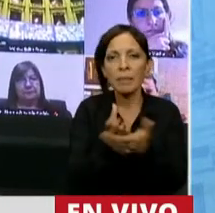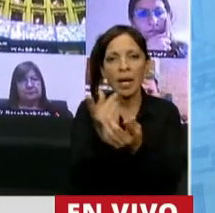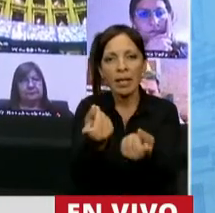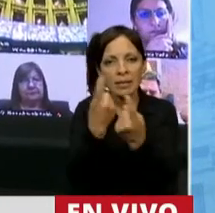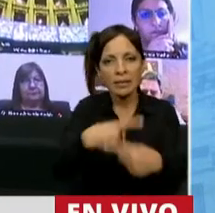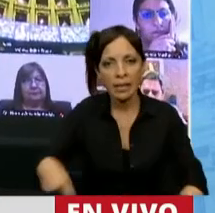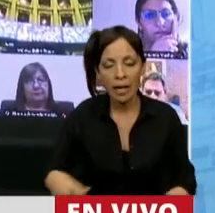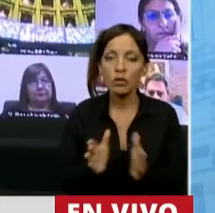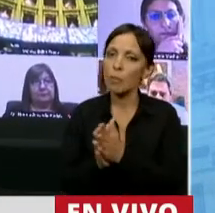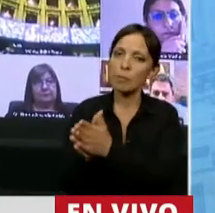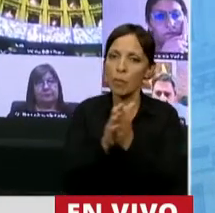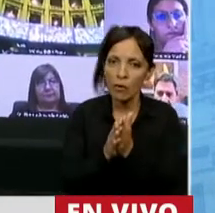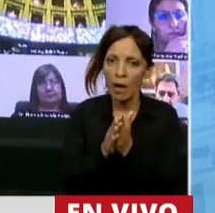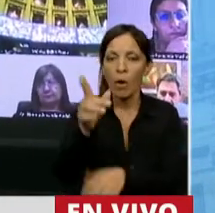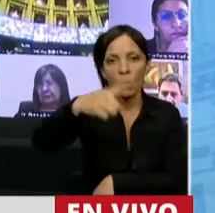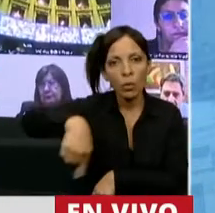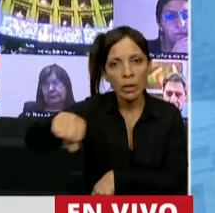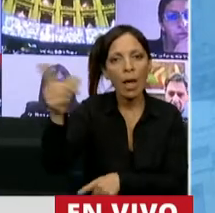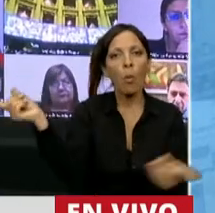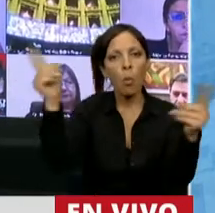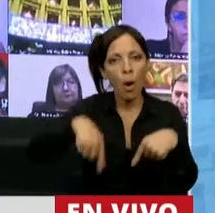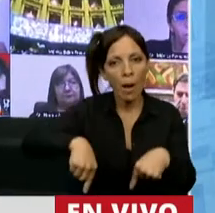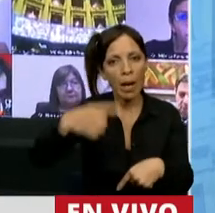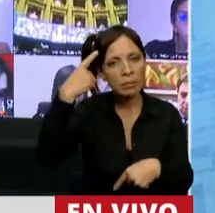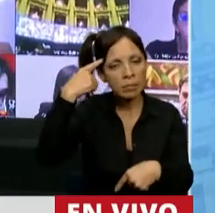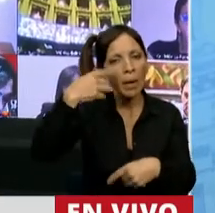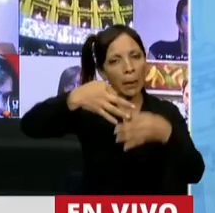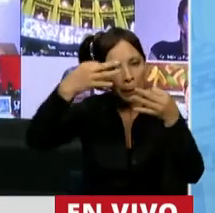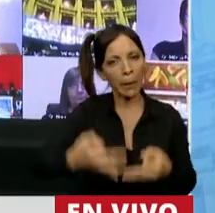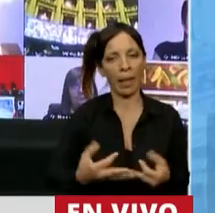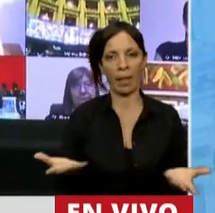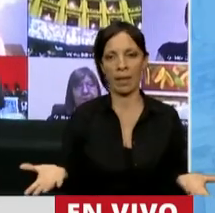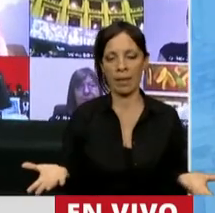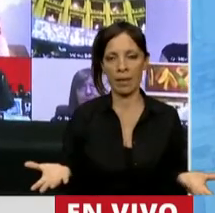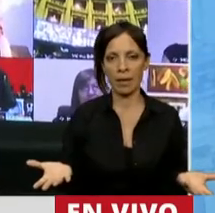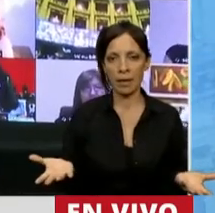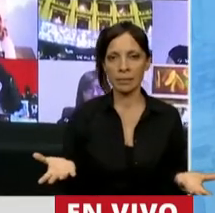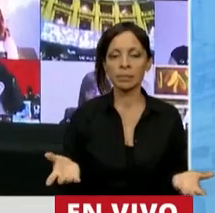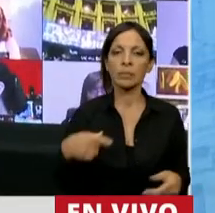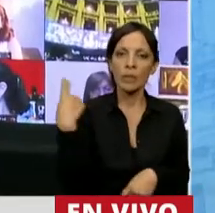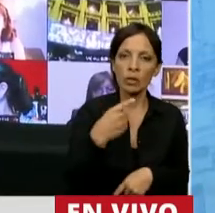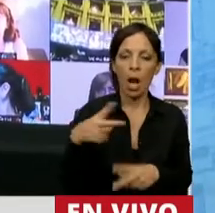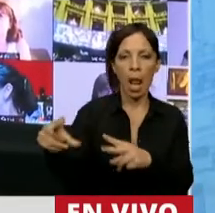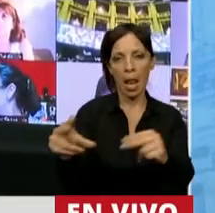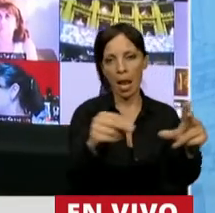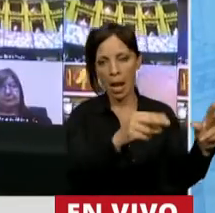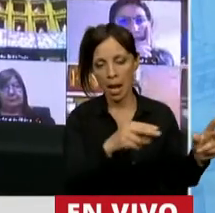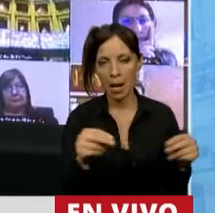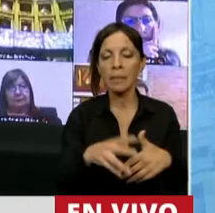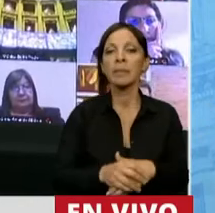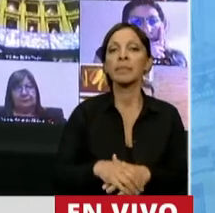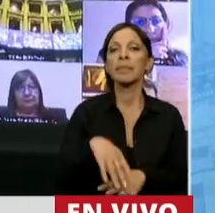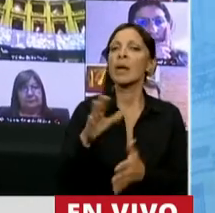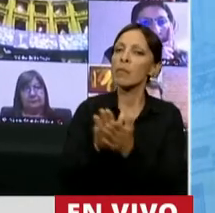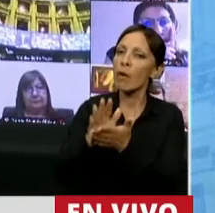que vuelvan un poco a la razón, que vuelvan un poco a la razón. Nosotros, diputado López.